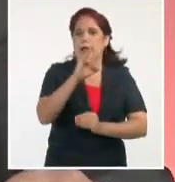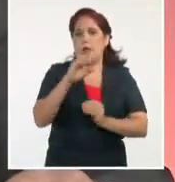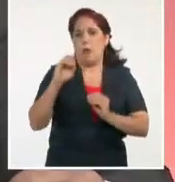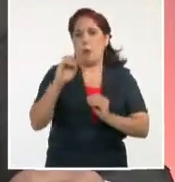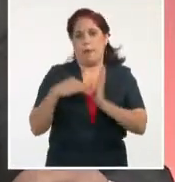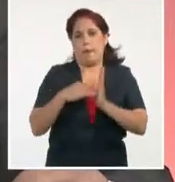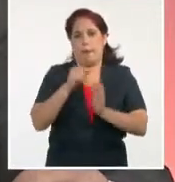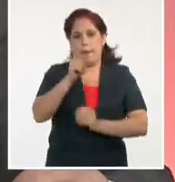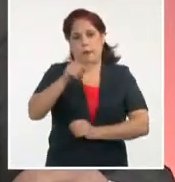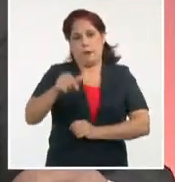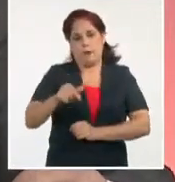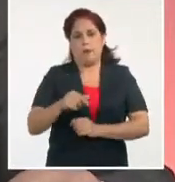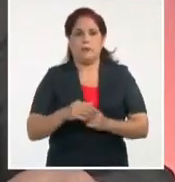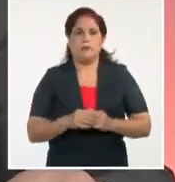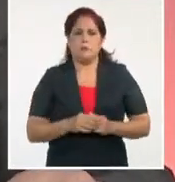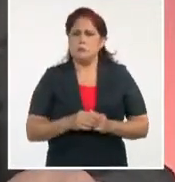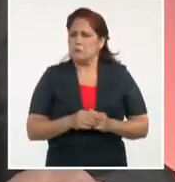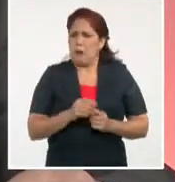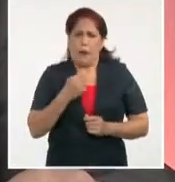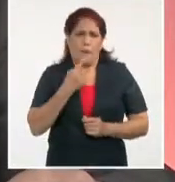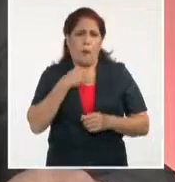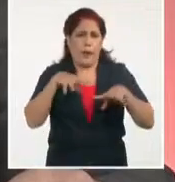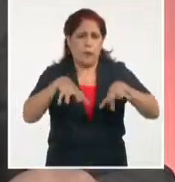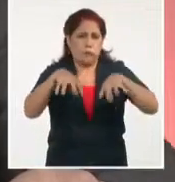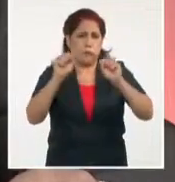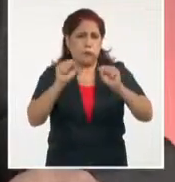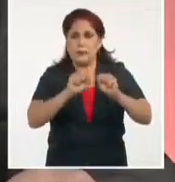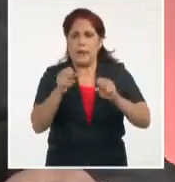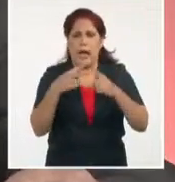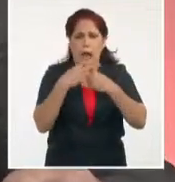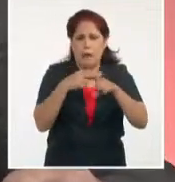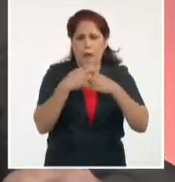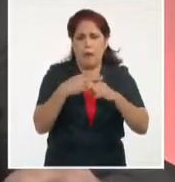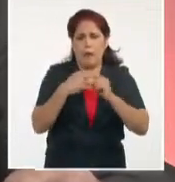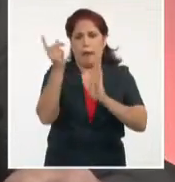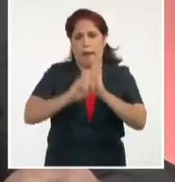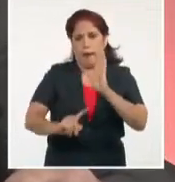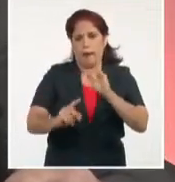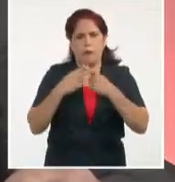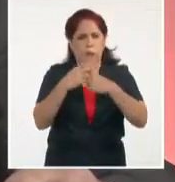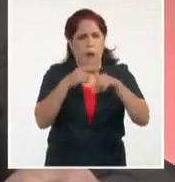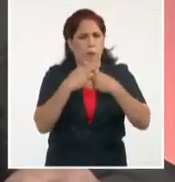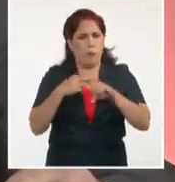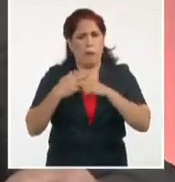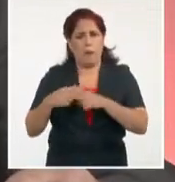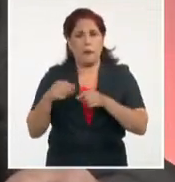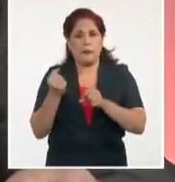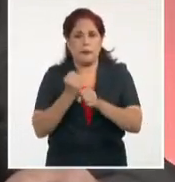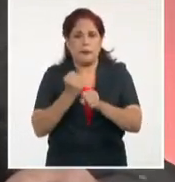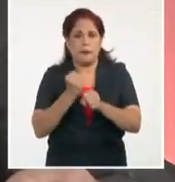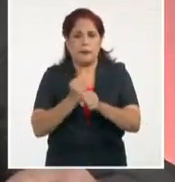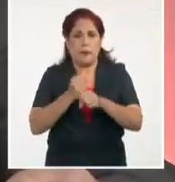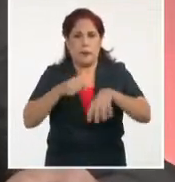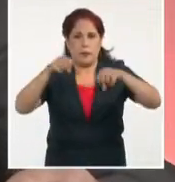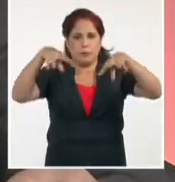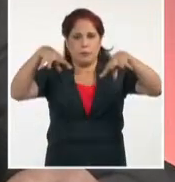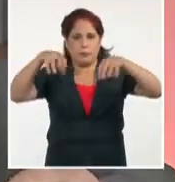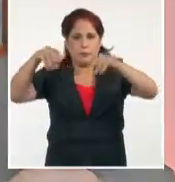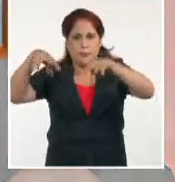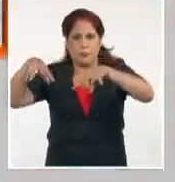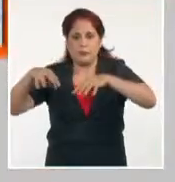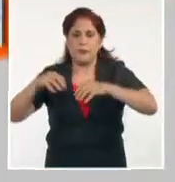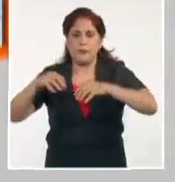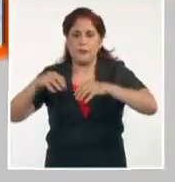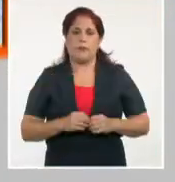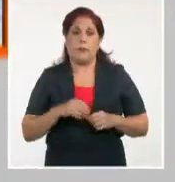que la afectación ha sido mínima, y ya los eléctricos están trabajando para restablecer el fluido eléctrico, y hay algunos que por turbidez del